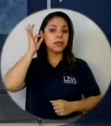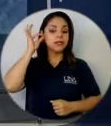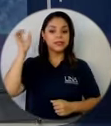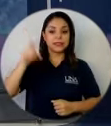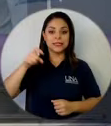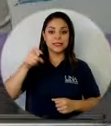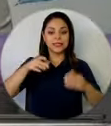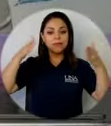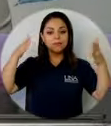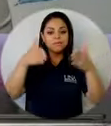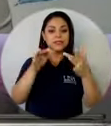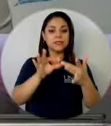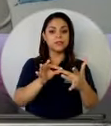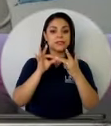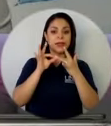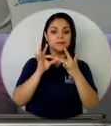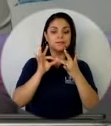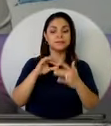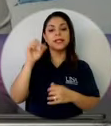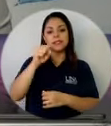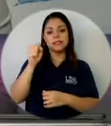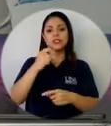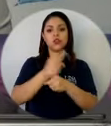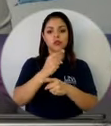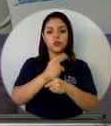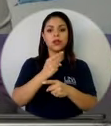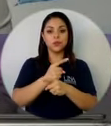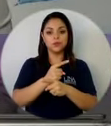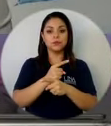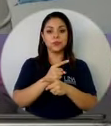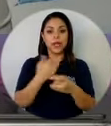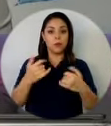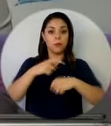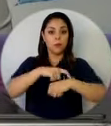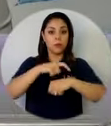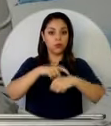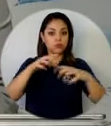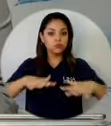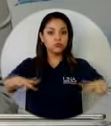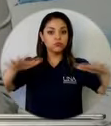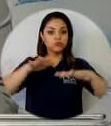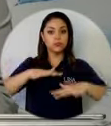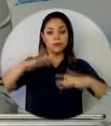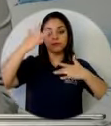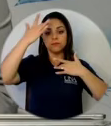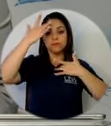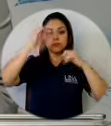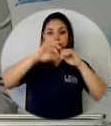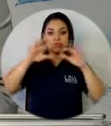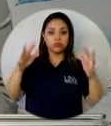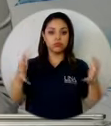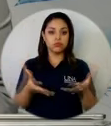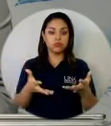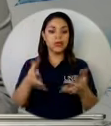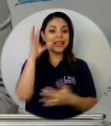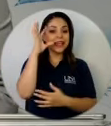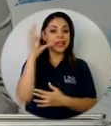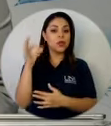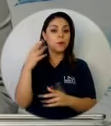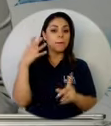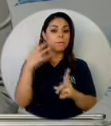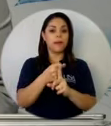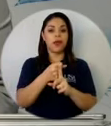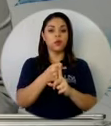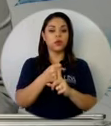particular. Así es, en el contexto de la pandemia, creo que el impacto ha sido fuerte sobre